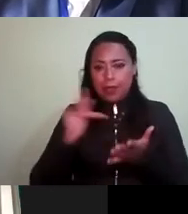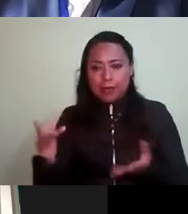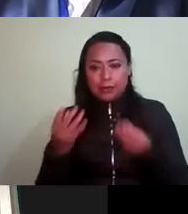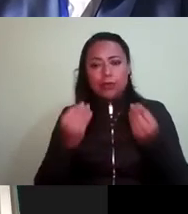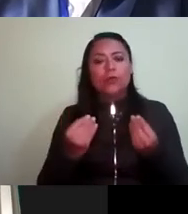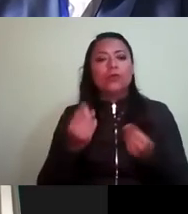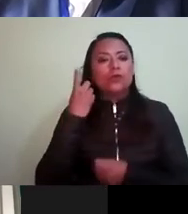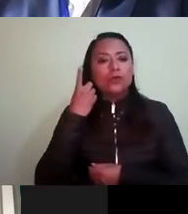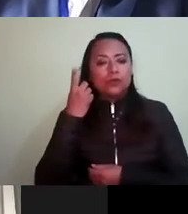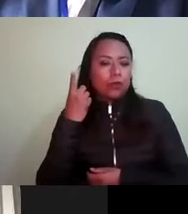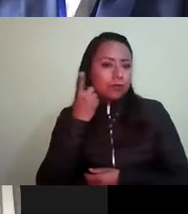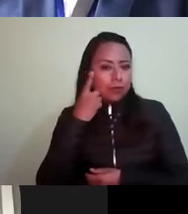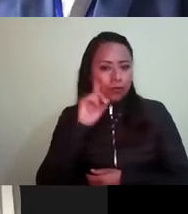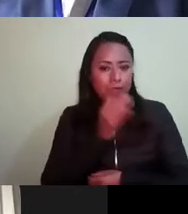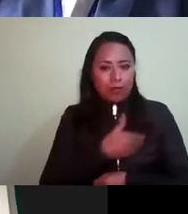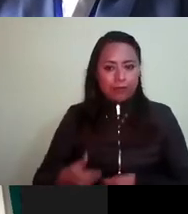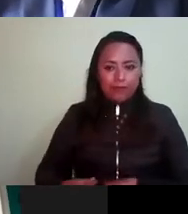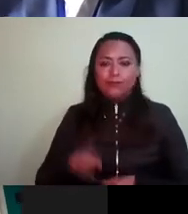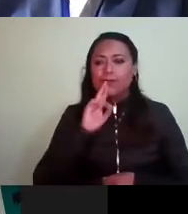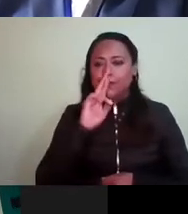por sus respuestas. Muchas gracias.